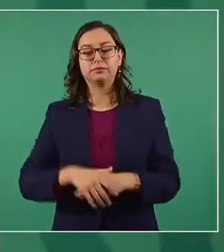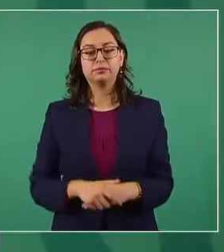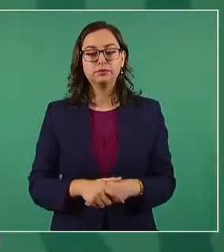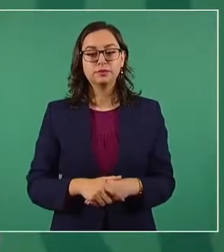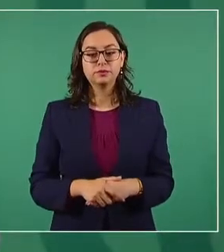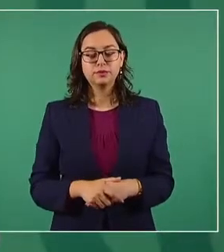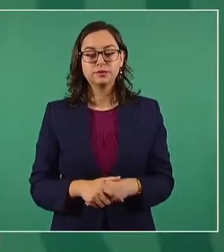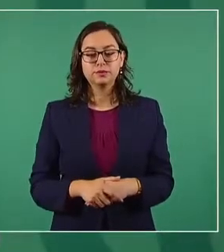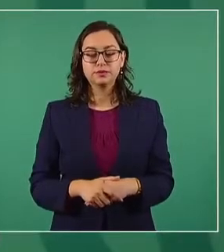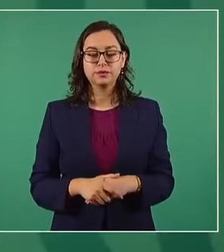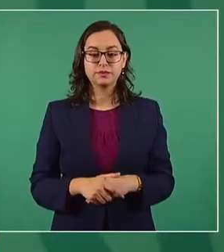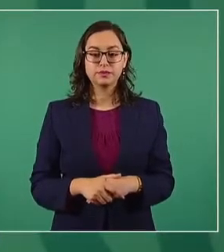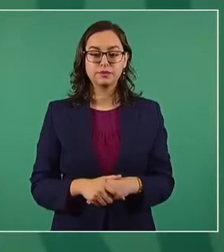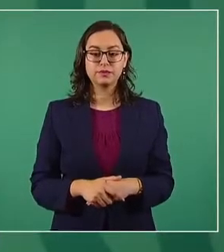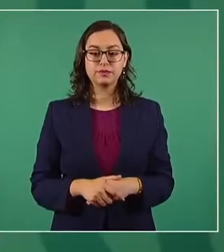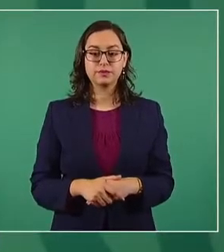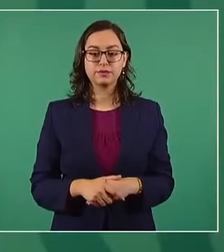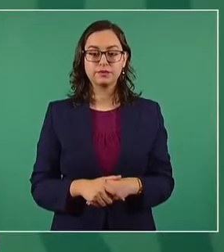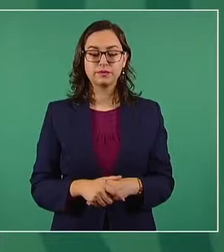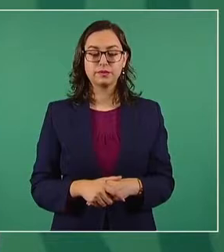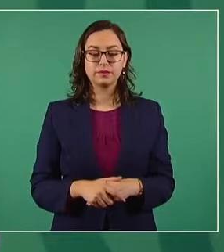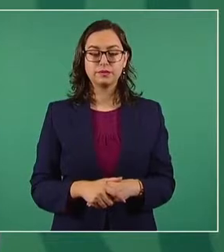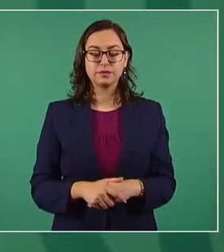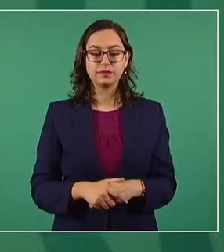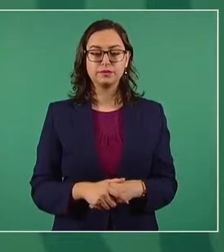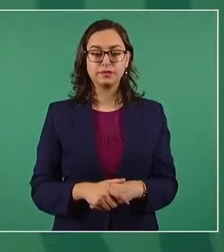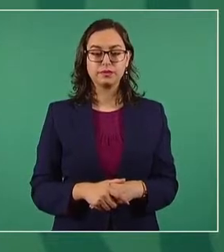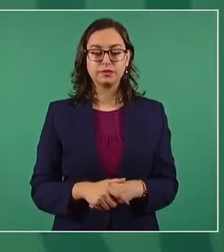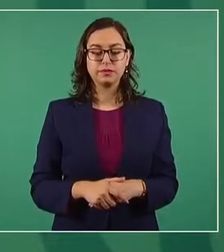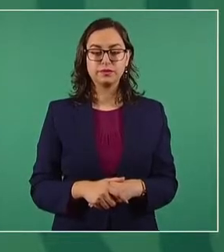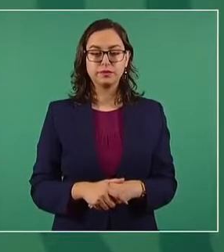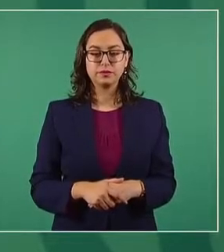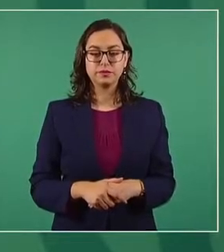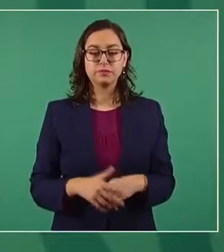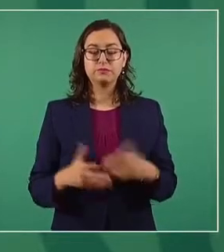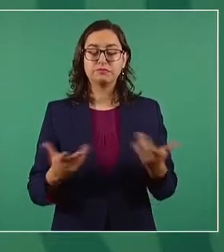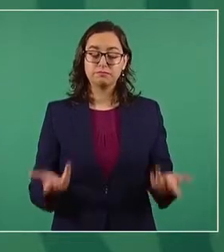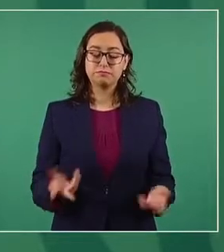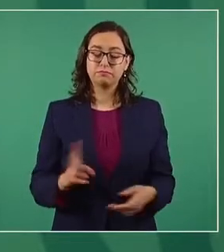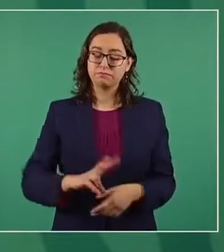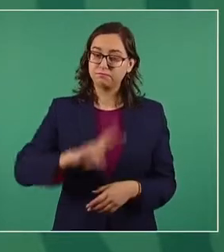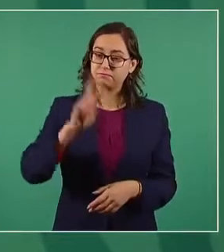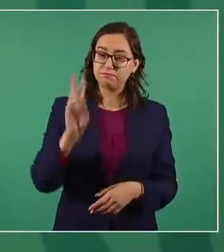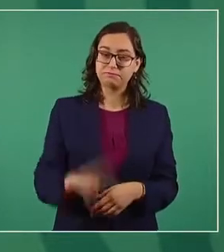Campeche, en una plataforma petrolera, en un